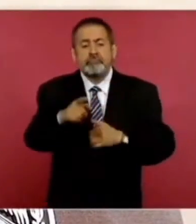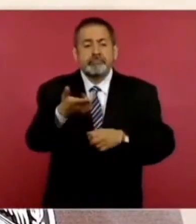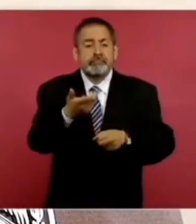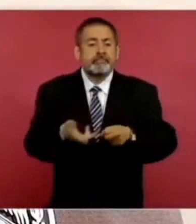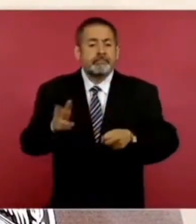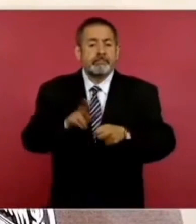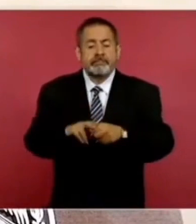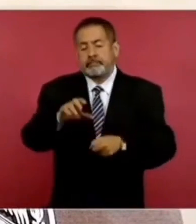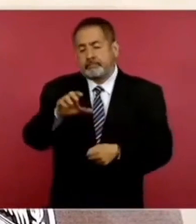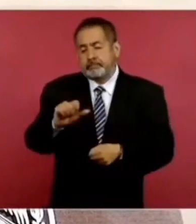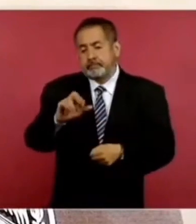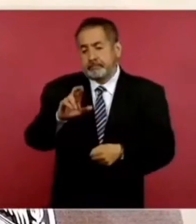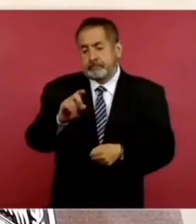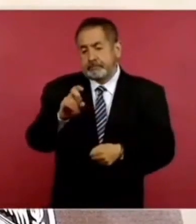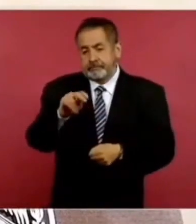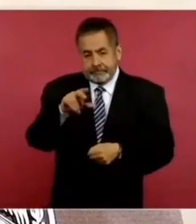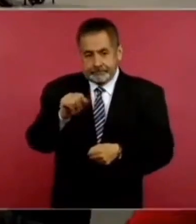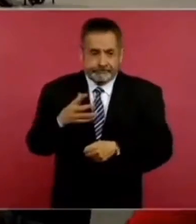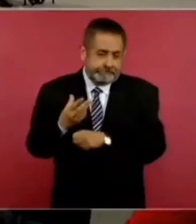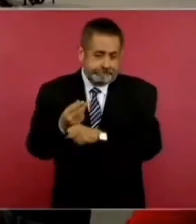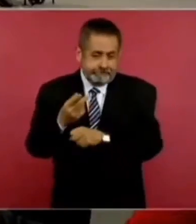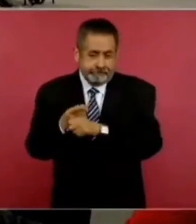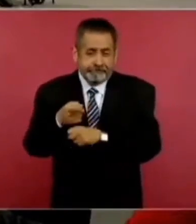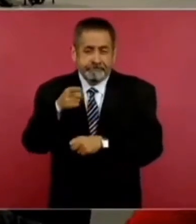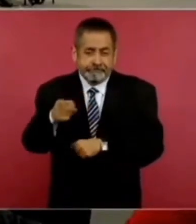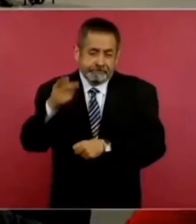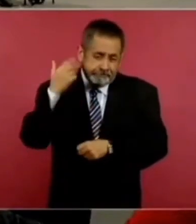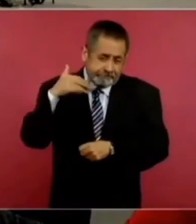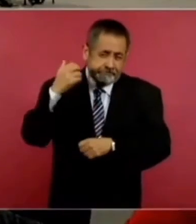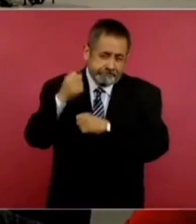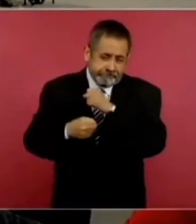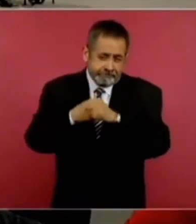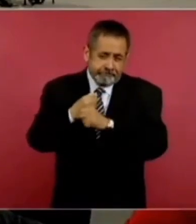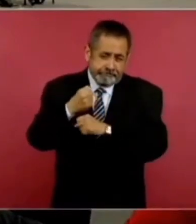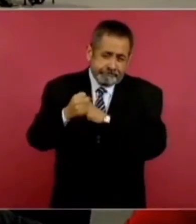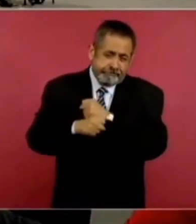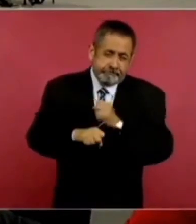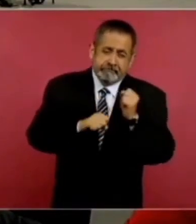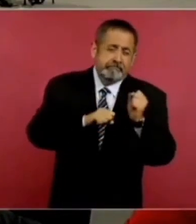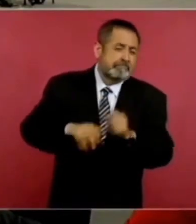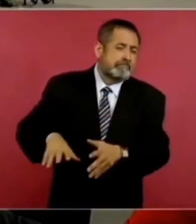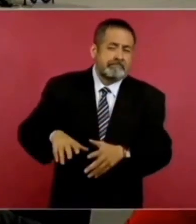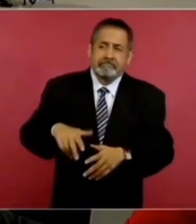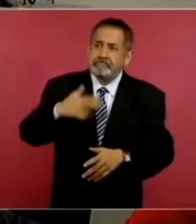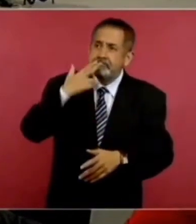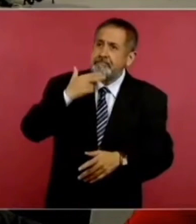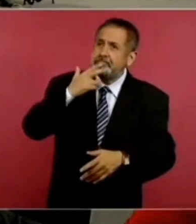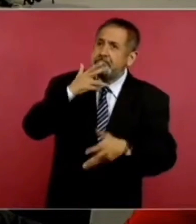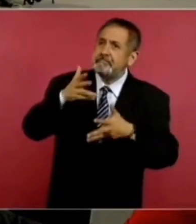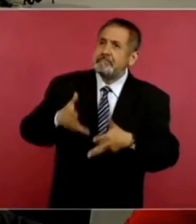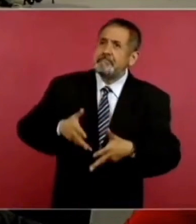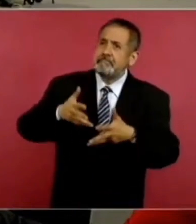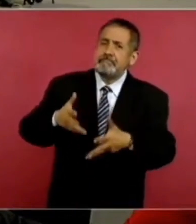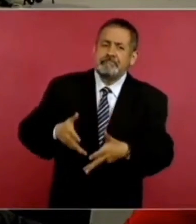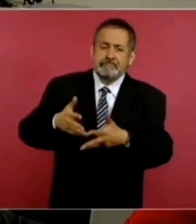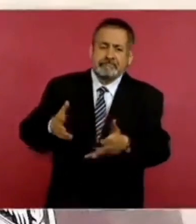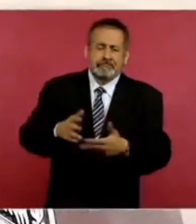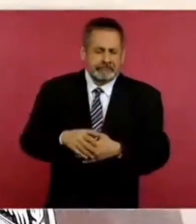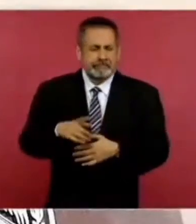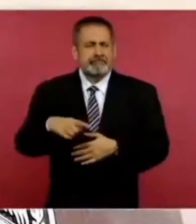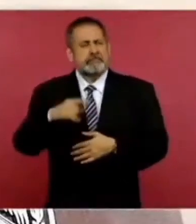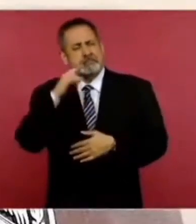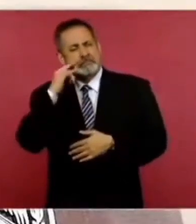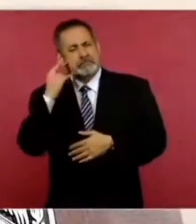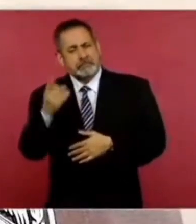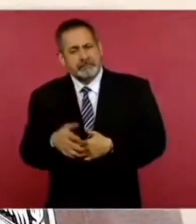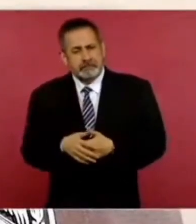Hospital de Cárdenas, que ya se está habilitando, pero llevaba años ahí como un elefante blanco, con el agravio que significaba para la